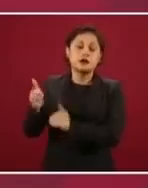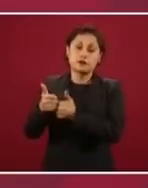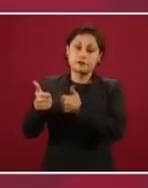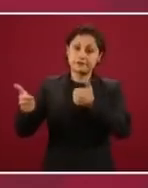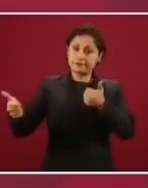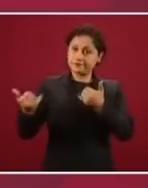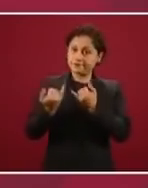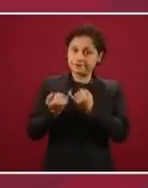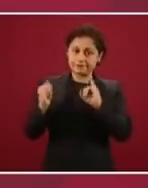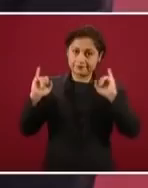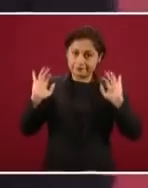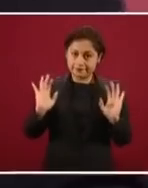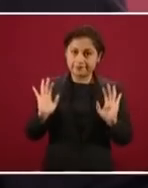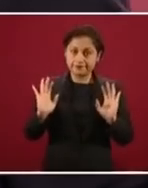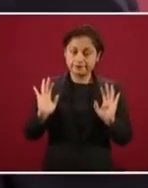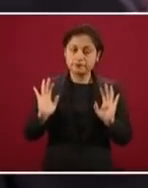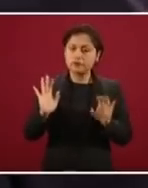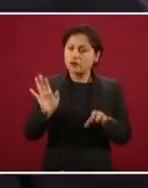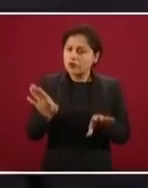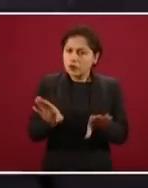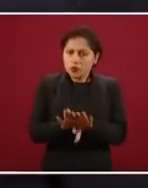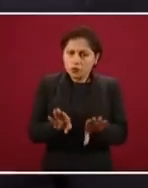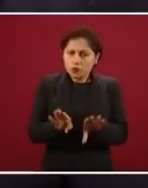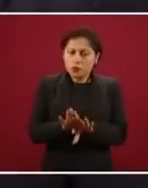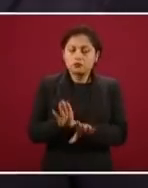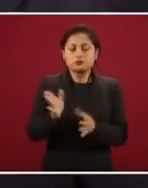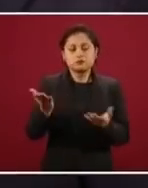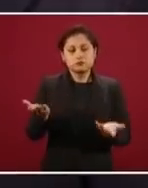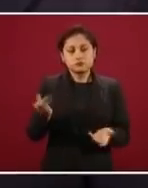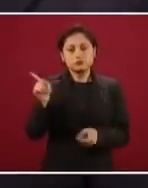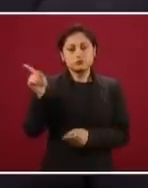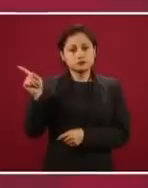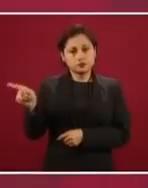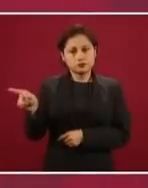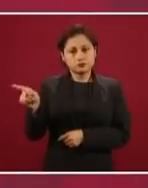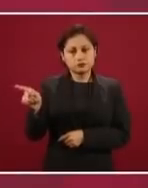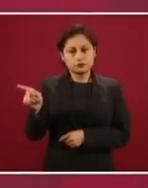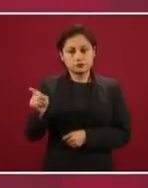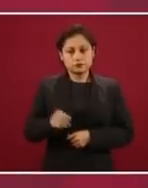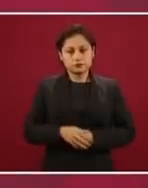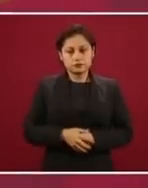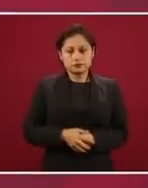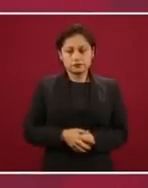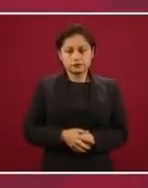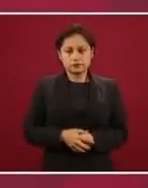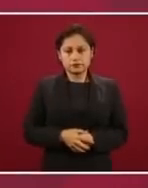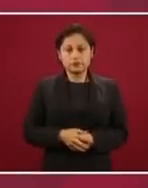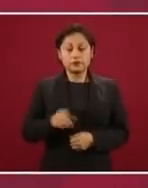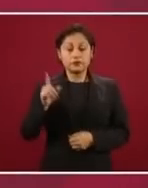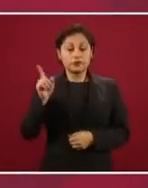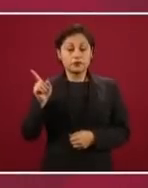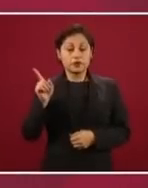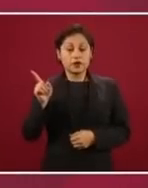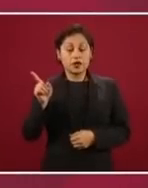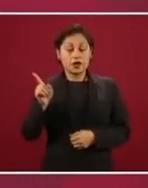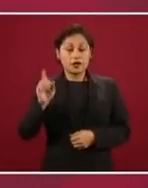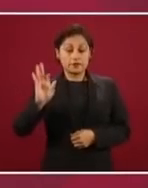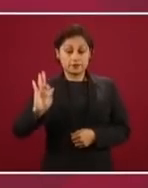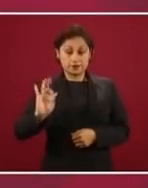esto significa que este no me informan